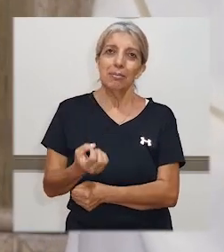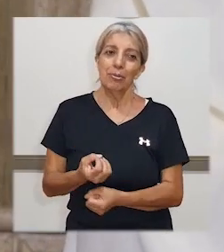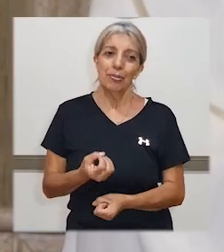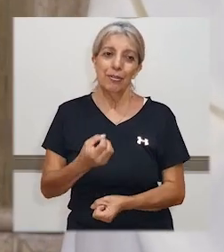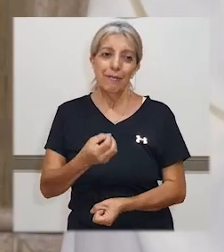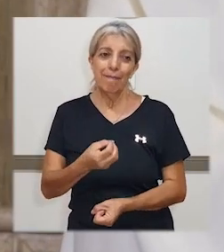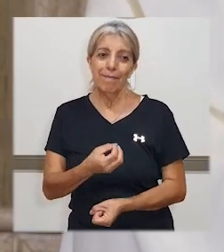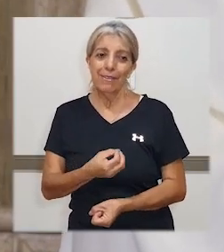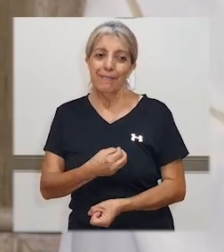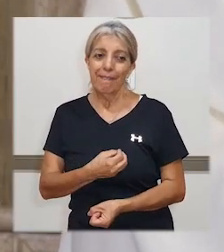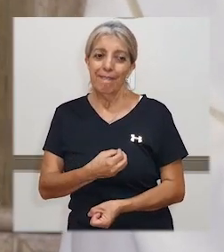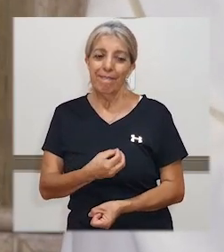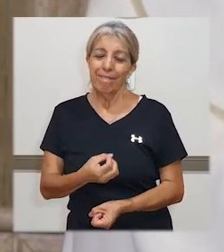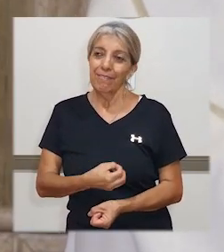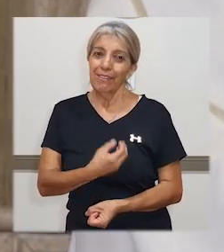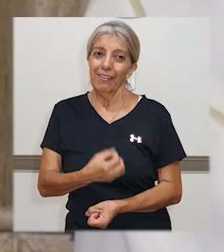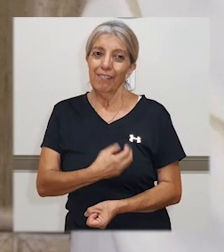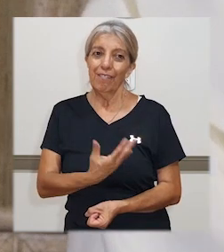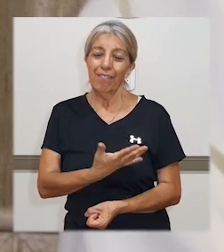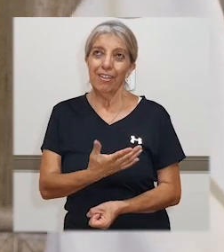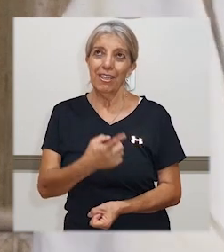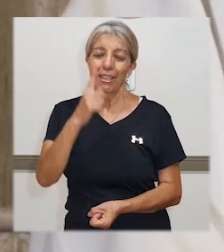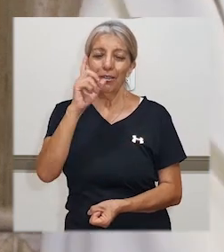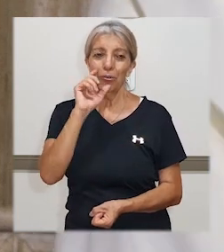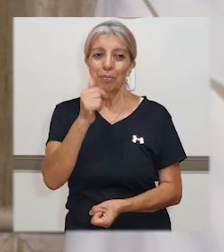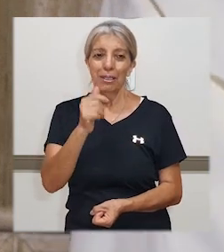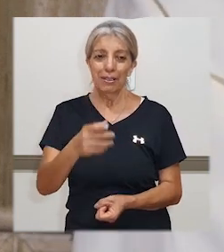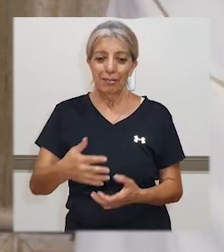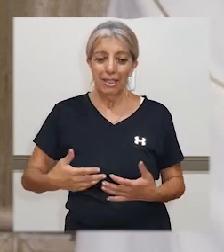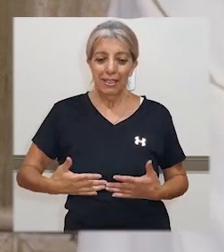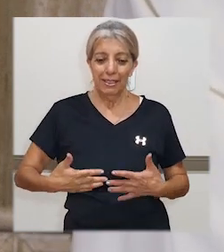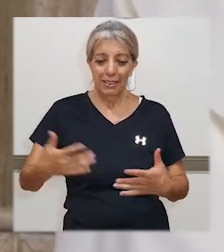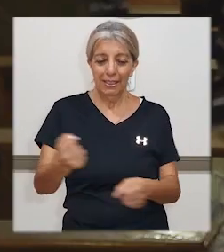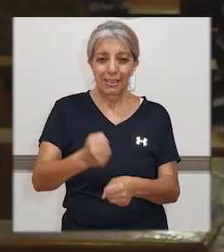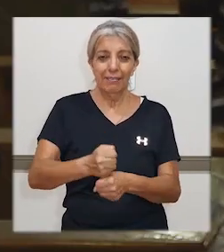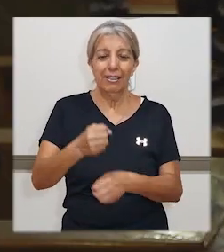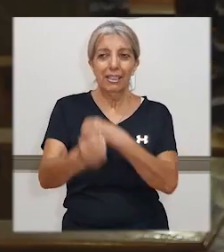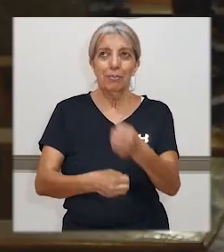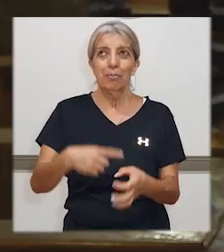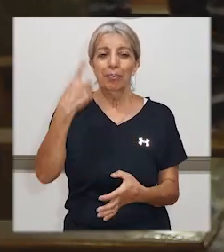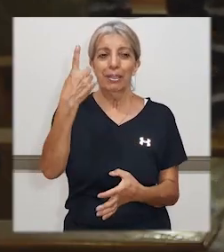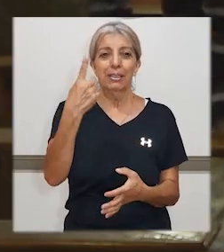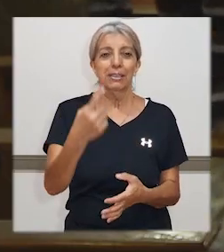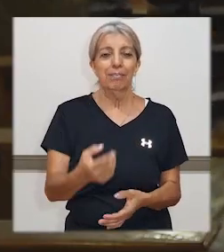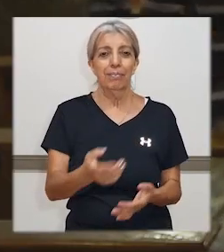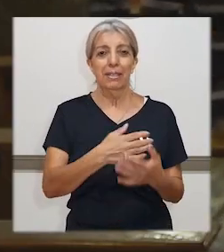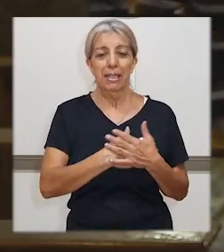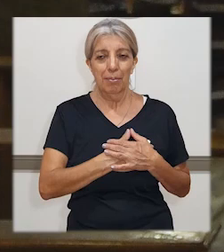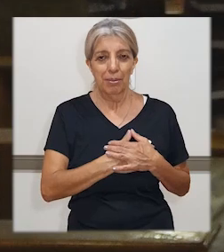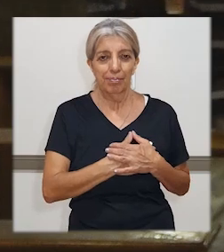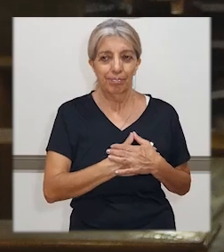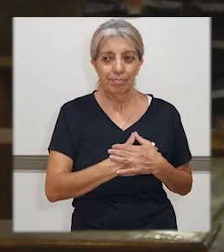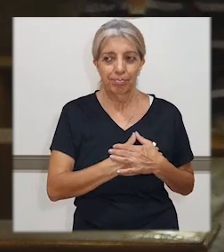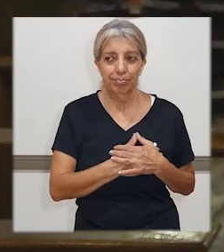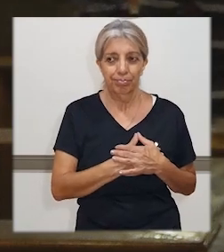en tu palabra, Señor, echaremos las redes. Amén. El Señor esté